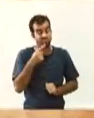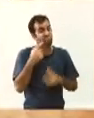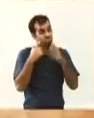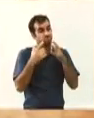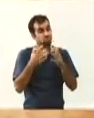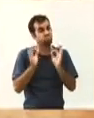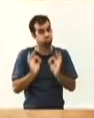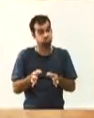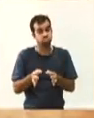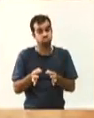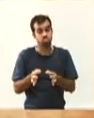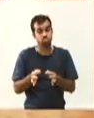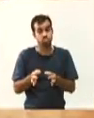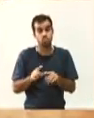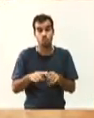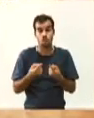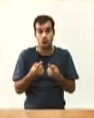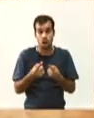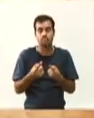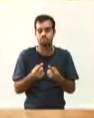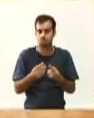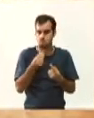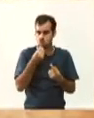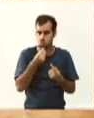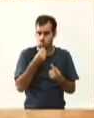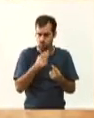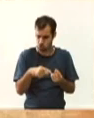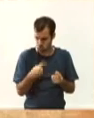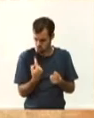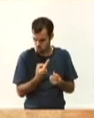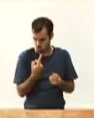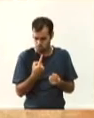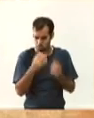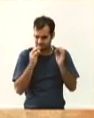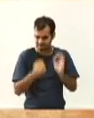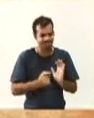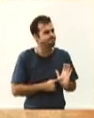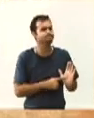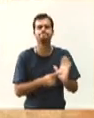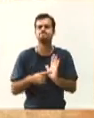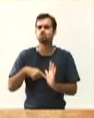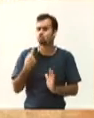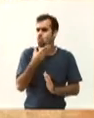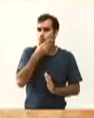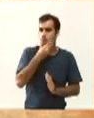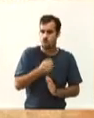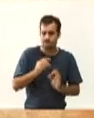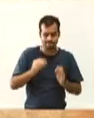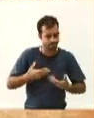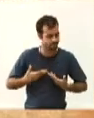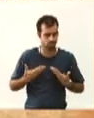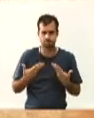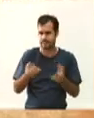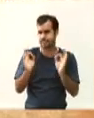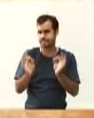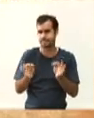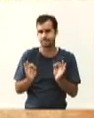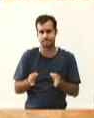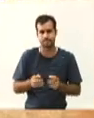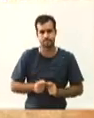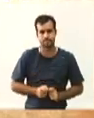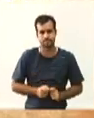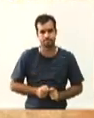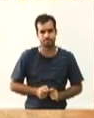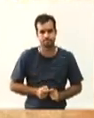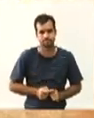nos permite demostrar la gran humanidad que tenemos todos los jóvenes en Cuba, y además nos